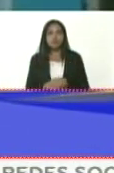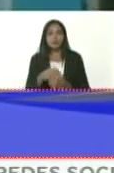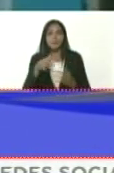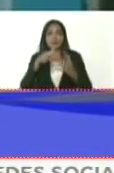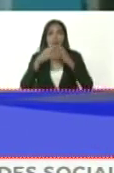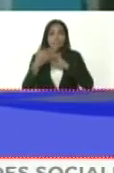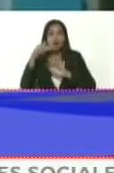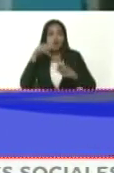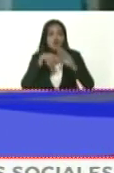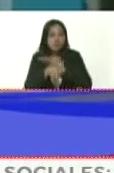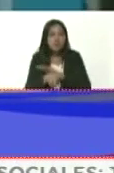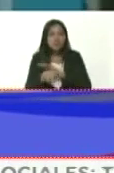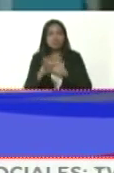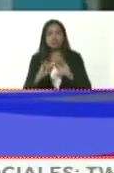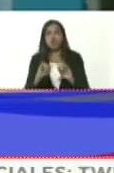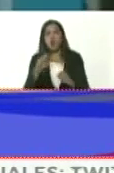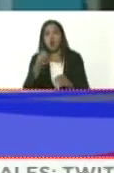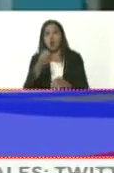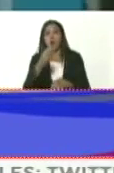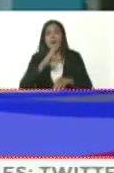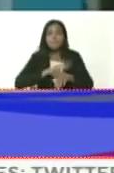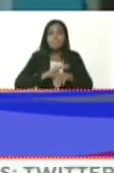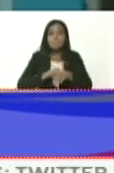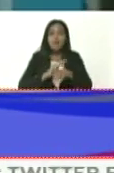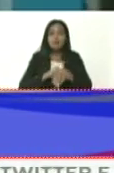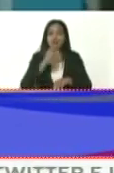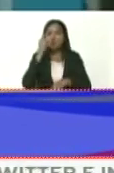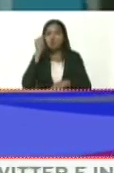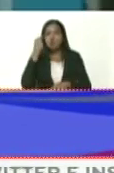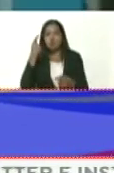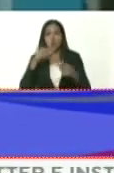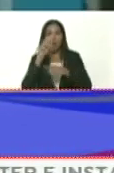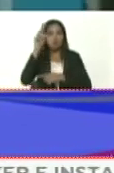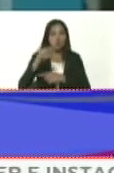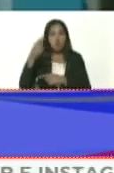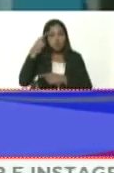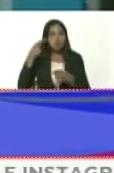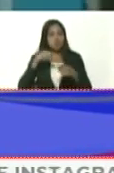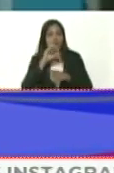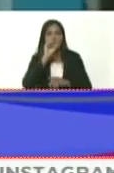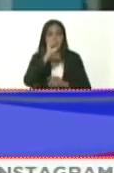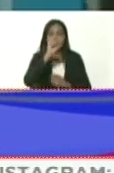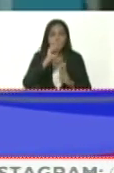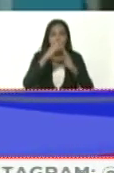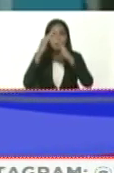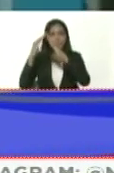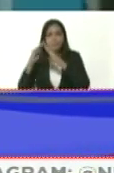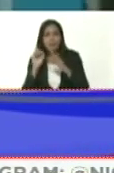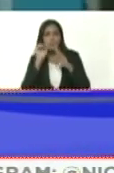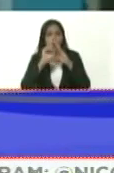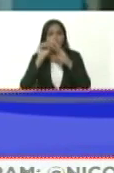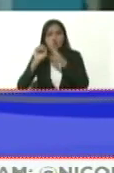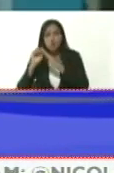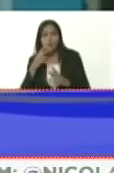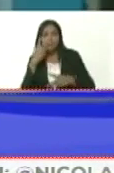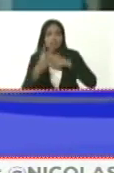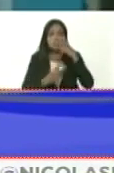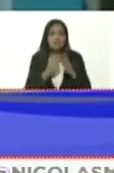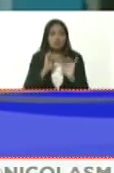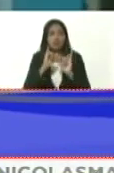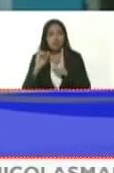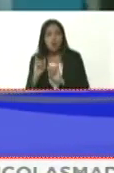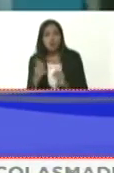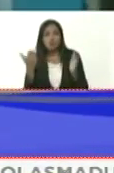adentro, para los médicos y las médicas que están todos los días, casa por casa, recorriendo, visitando, poniendo